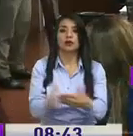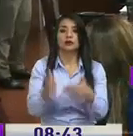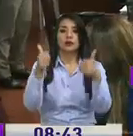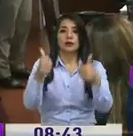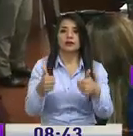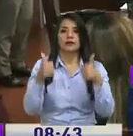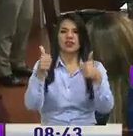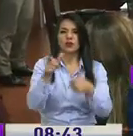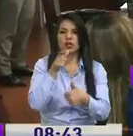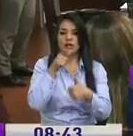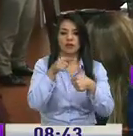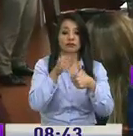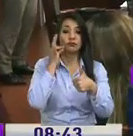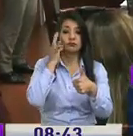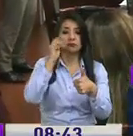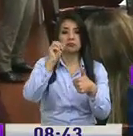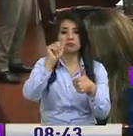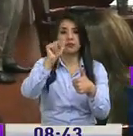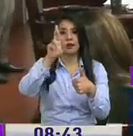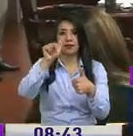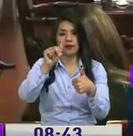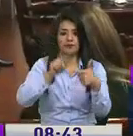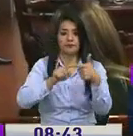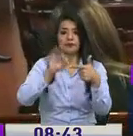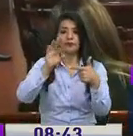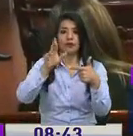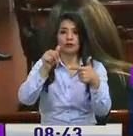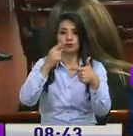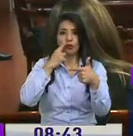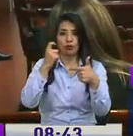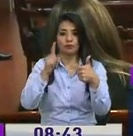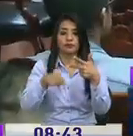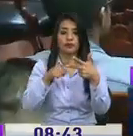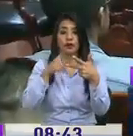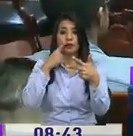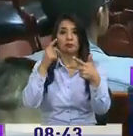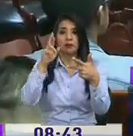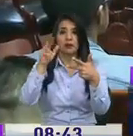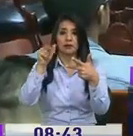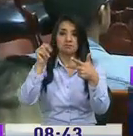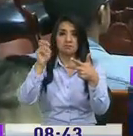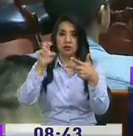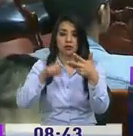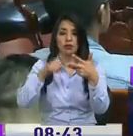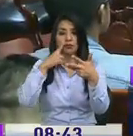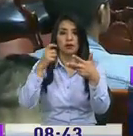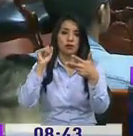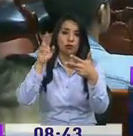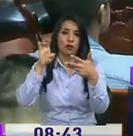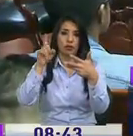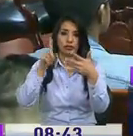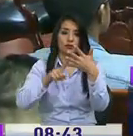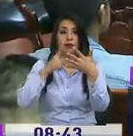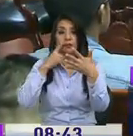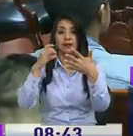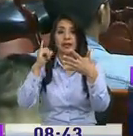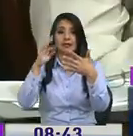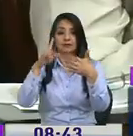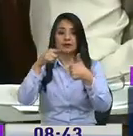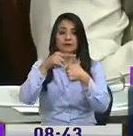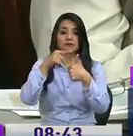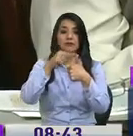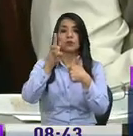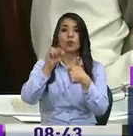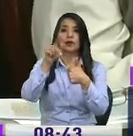de María Rosa Chalá, Fausto Lupera, Ramiro Armijos, Eduardo Ponce, Cristian Cruz y Walter